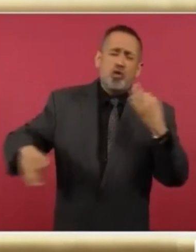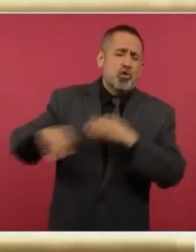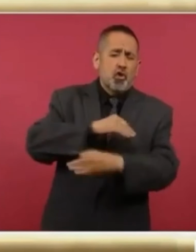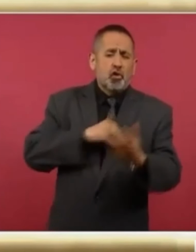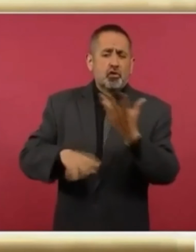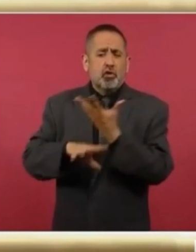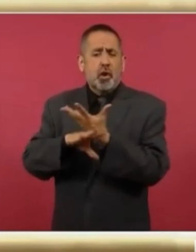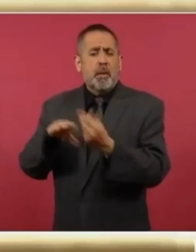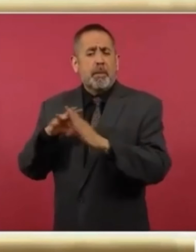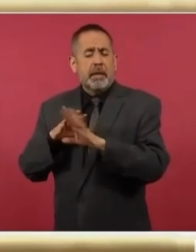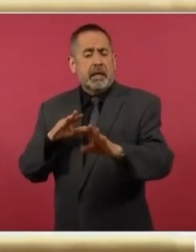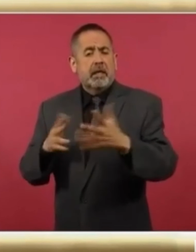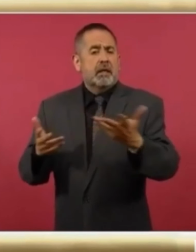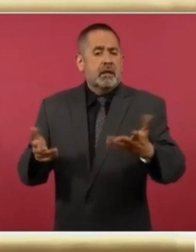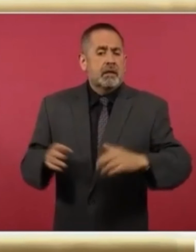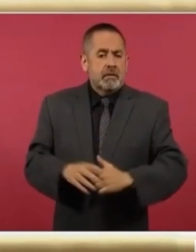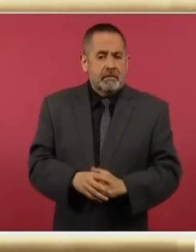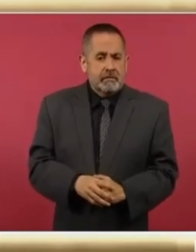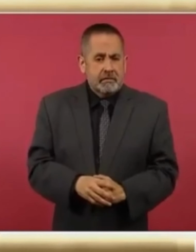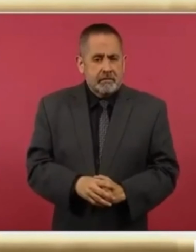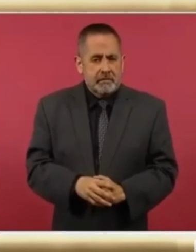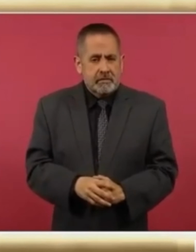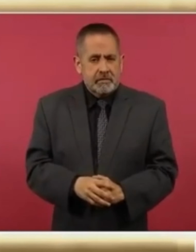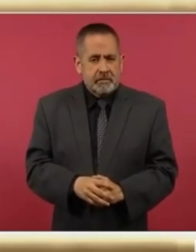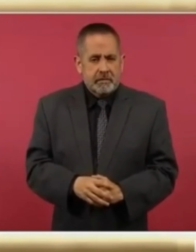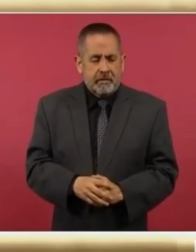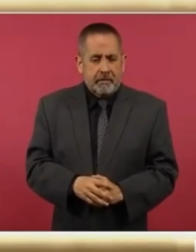¿Cómo se